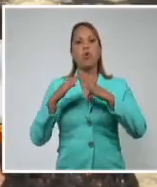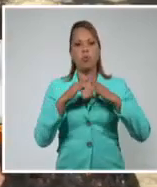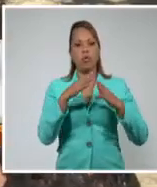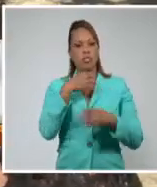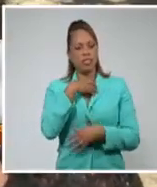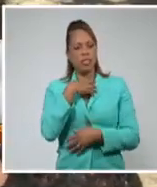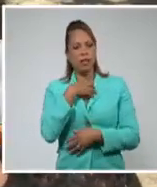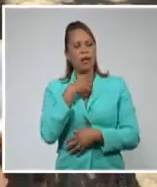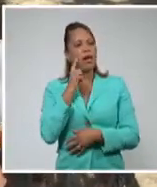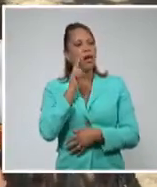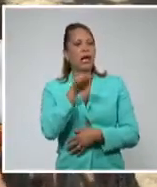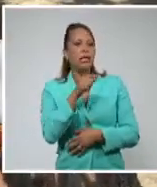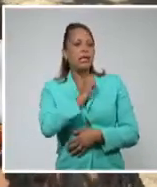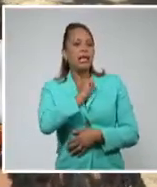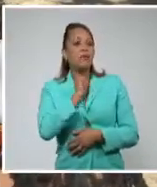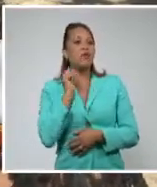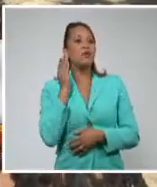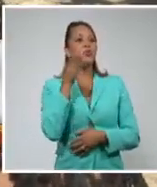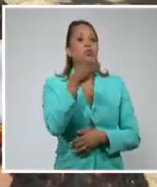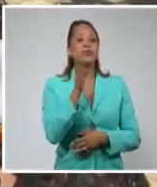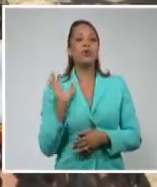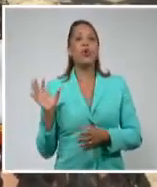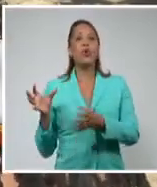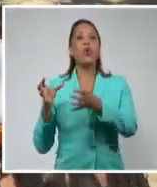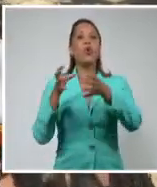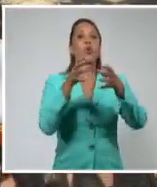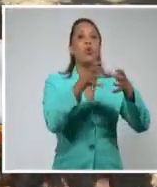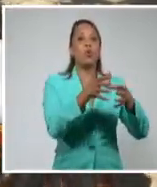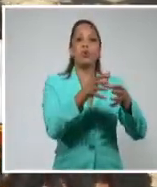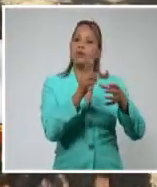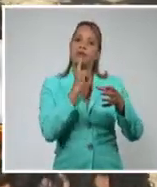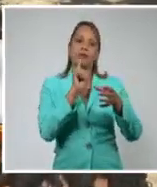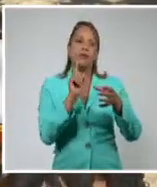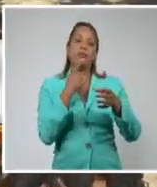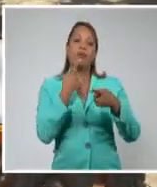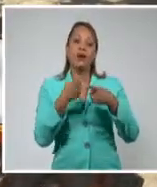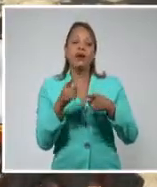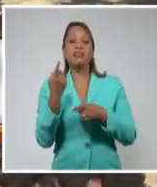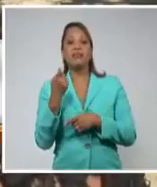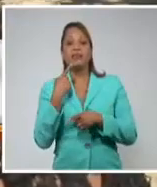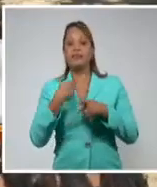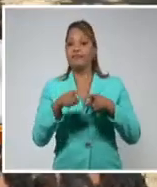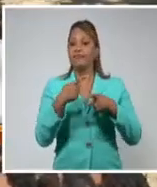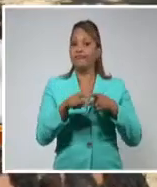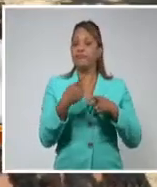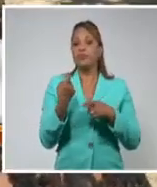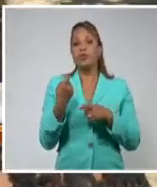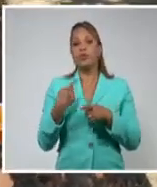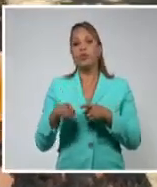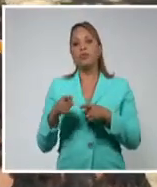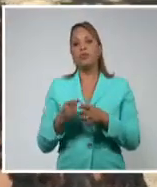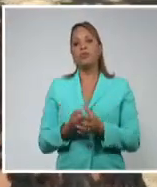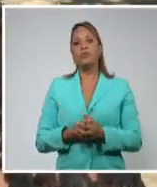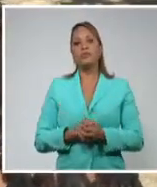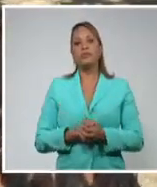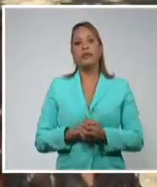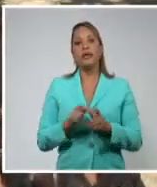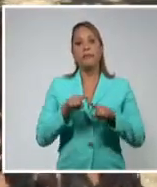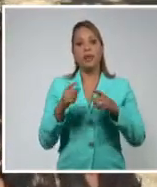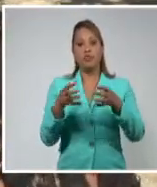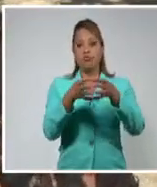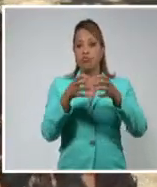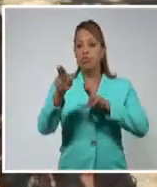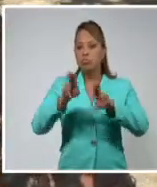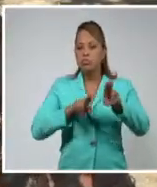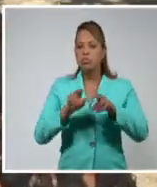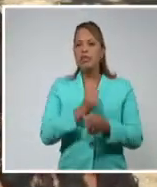donde quisiéramos llegar todos a la vez, pero no es imposible a veces por el abastecimiento que pudiéramos estar logrando en nuestro municipio. No obstante, el Consejo de la Administración